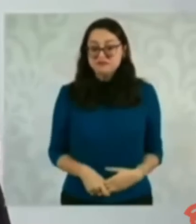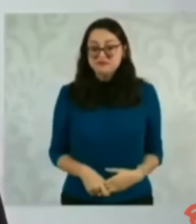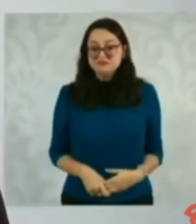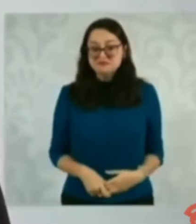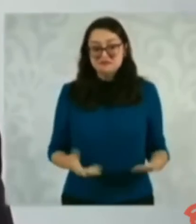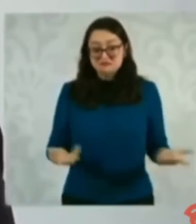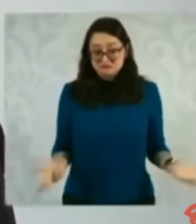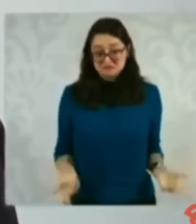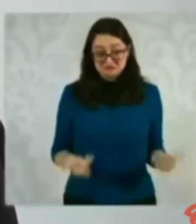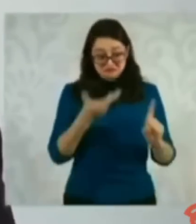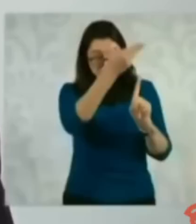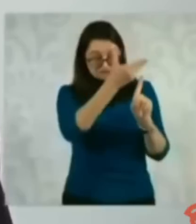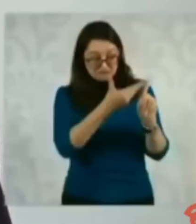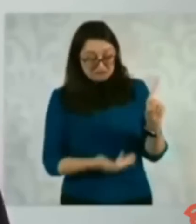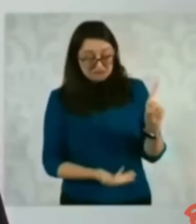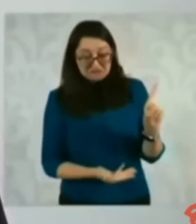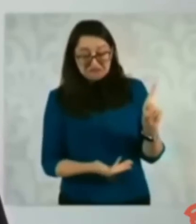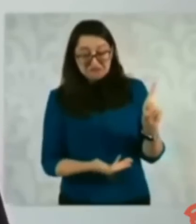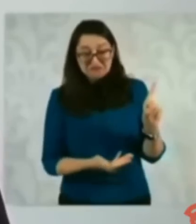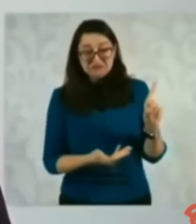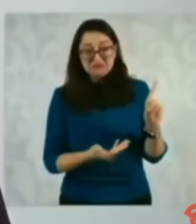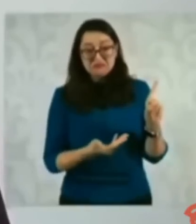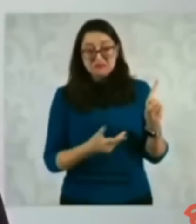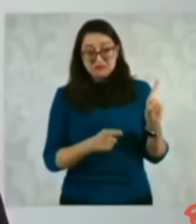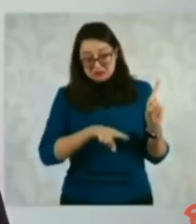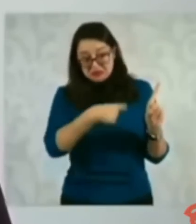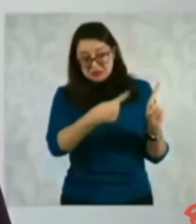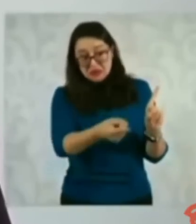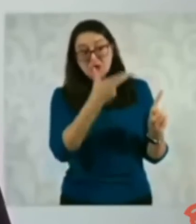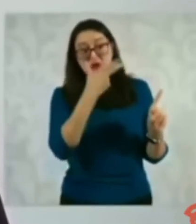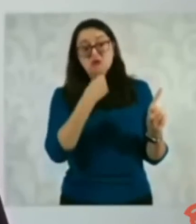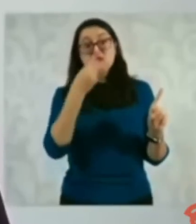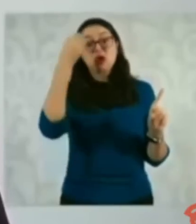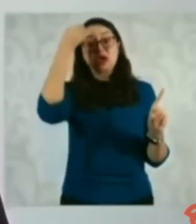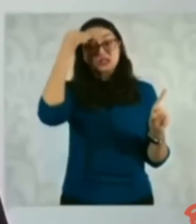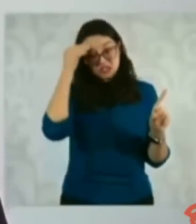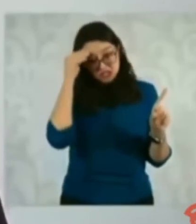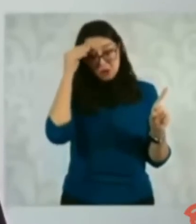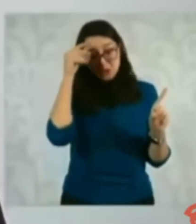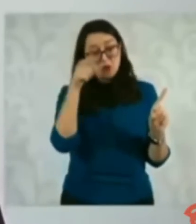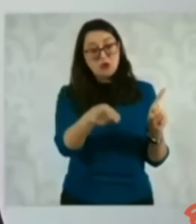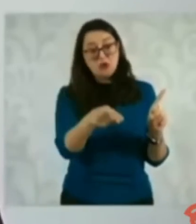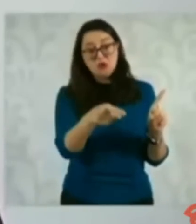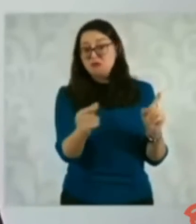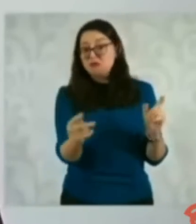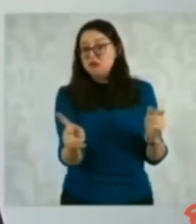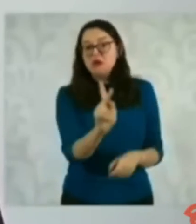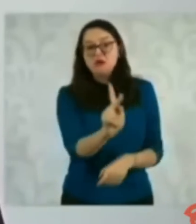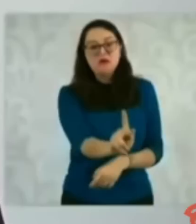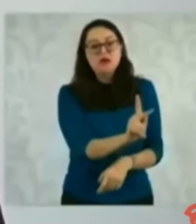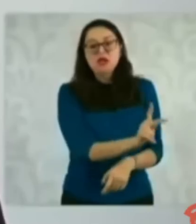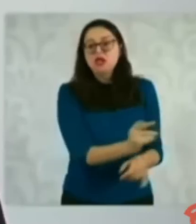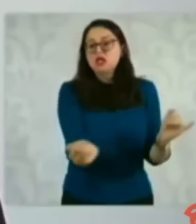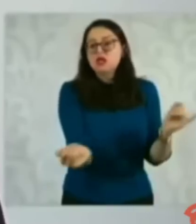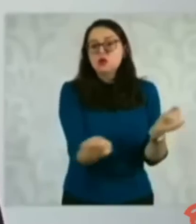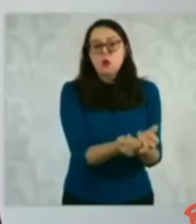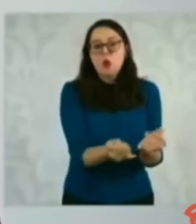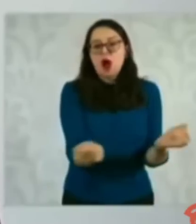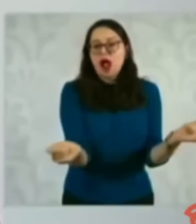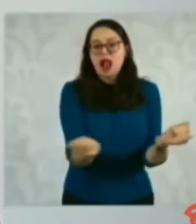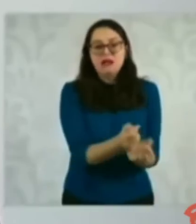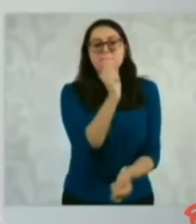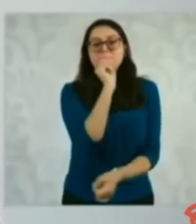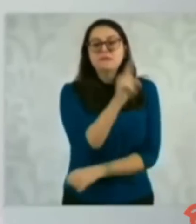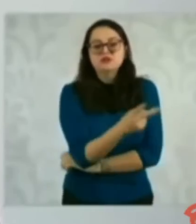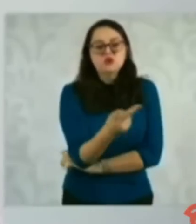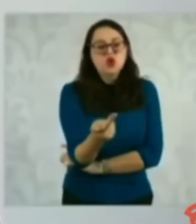diferencia entre este personaje y el Chapo, un personaje reconocido por ser narcotraficante.